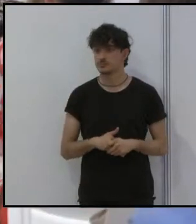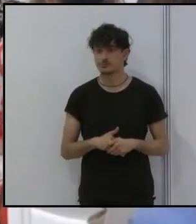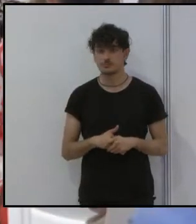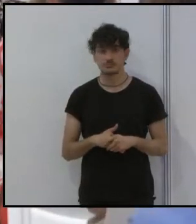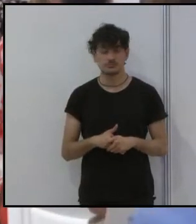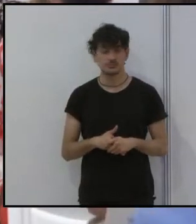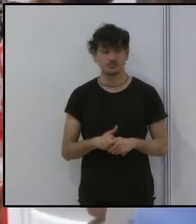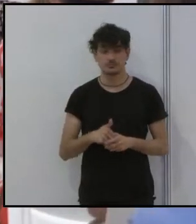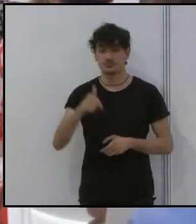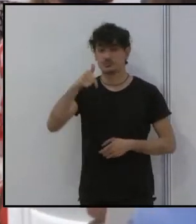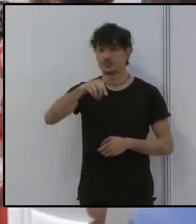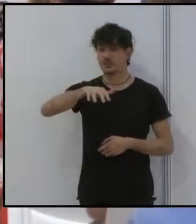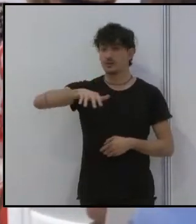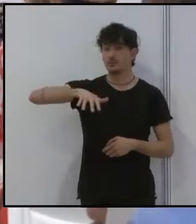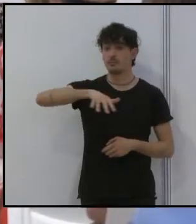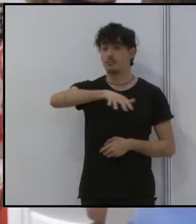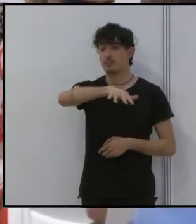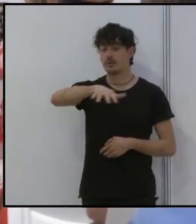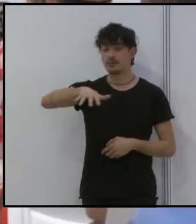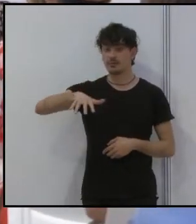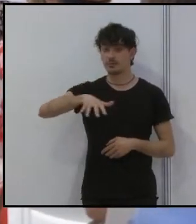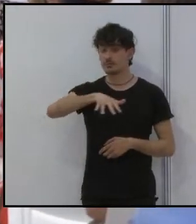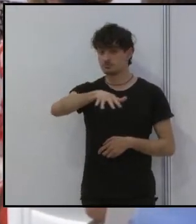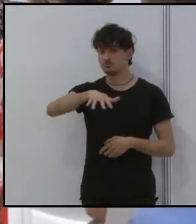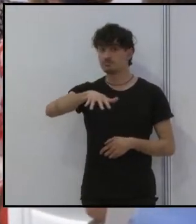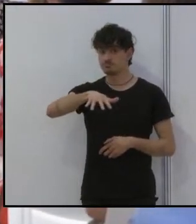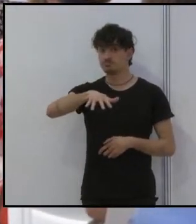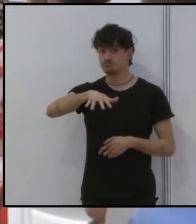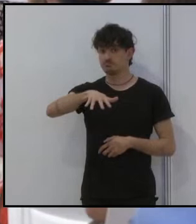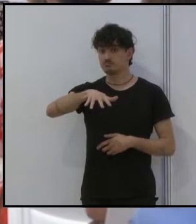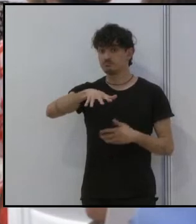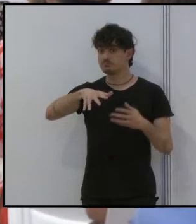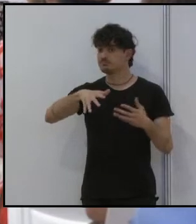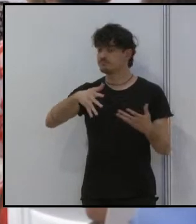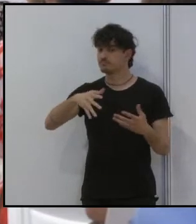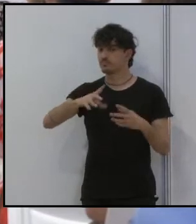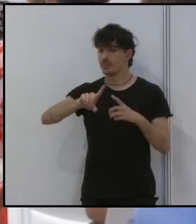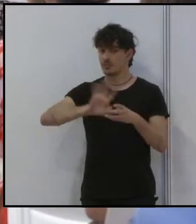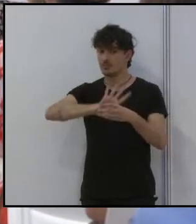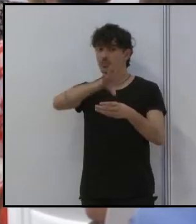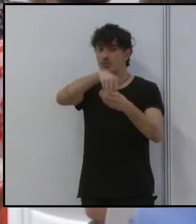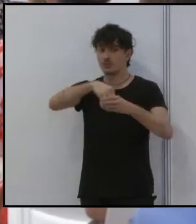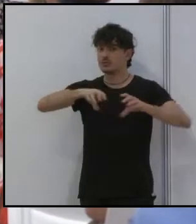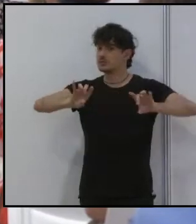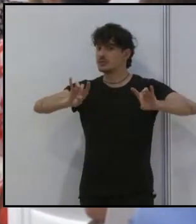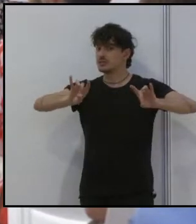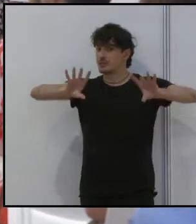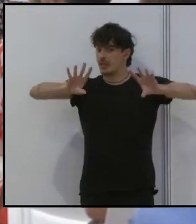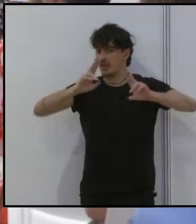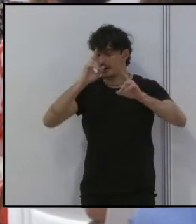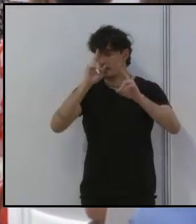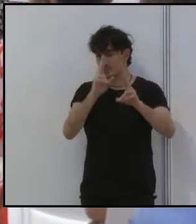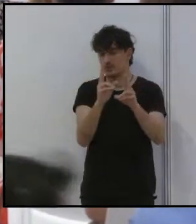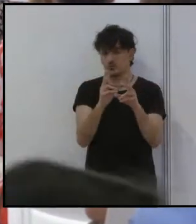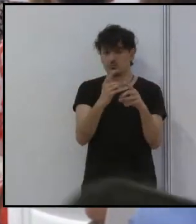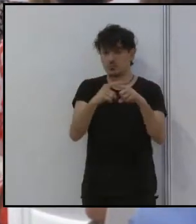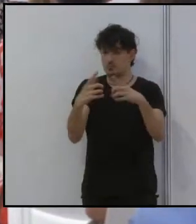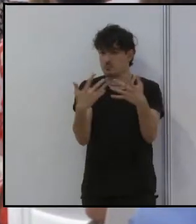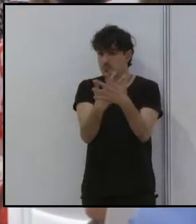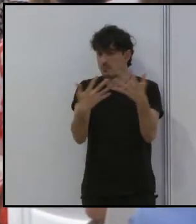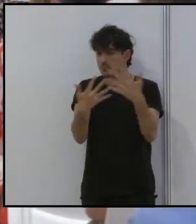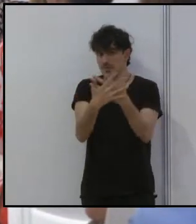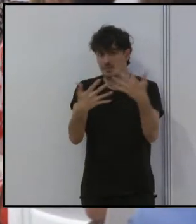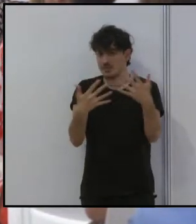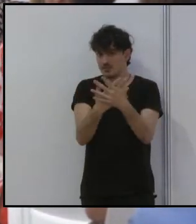A este espacio sumó una particular sensibilidad y respeto por lo híbrido que da título a